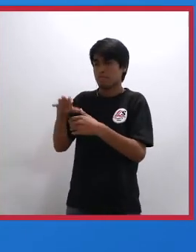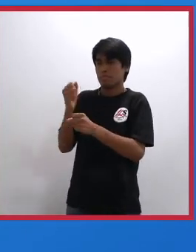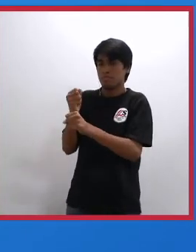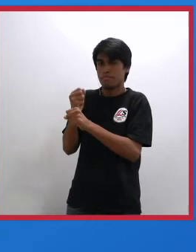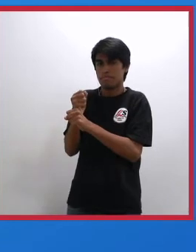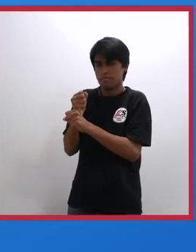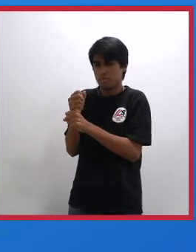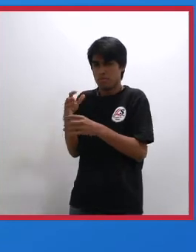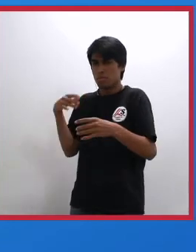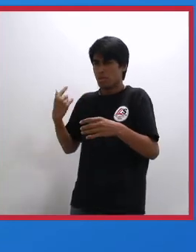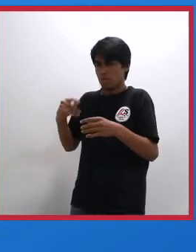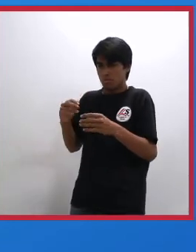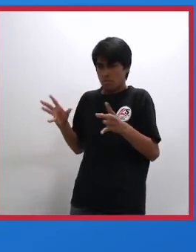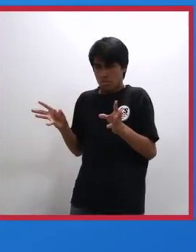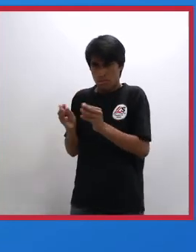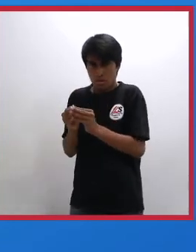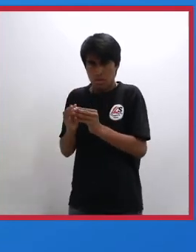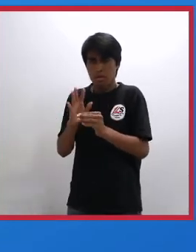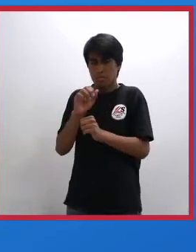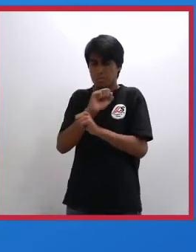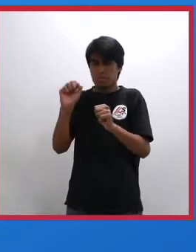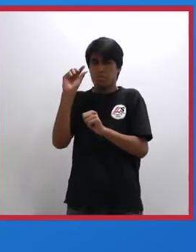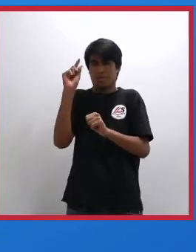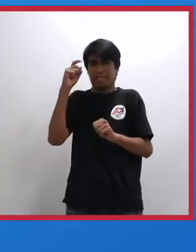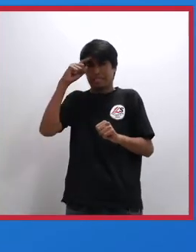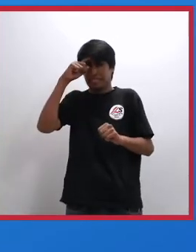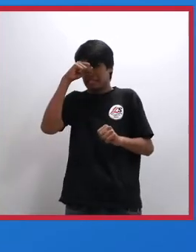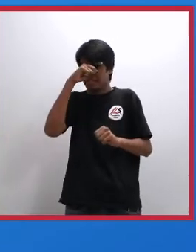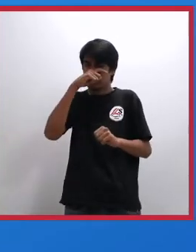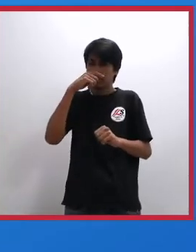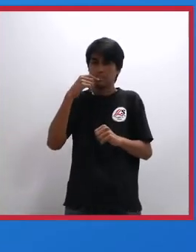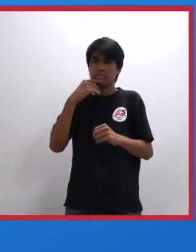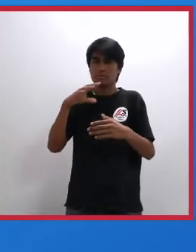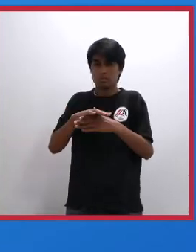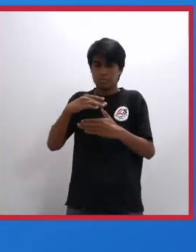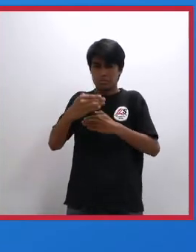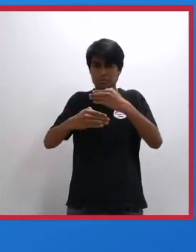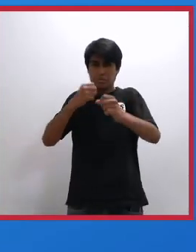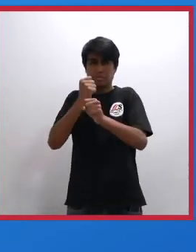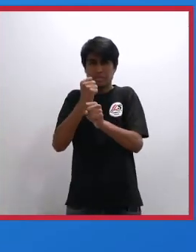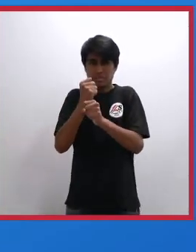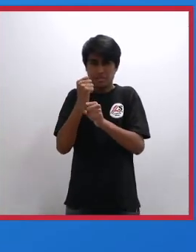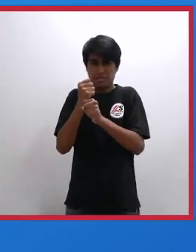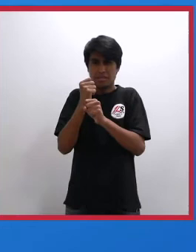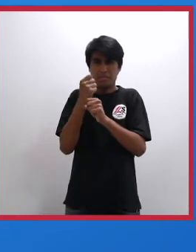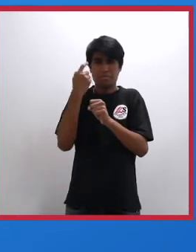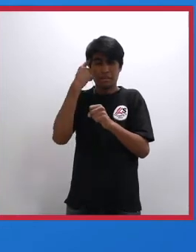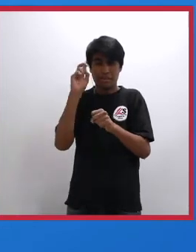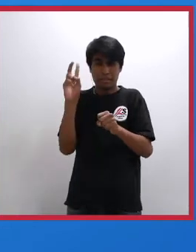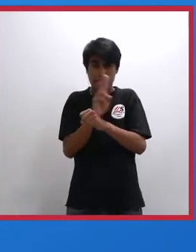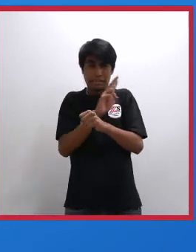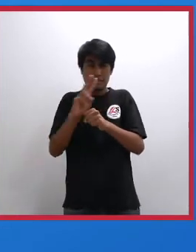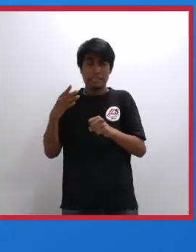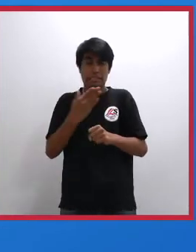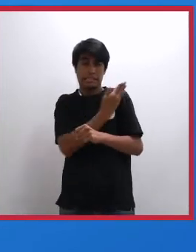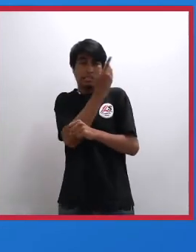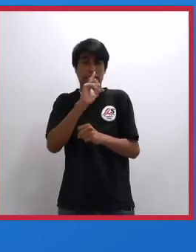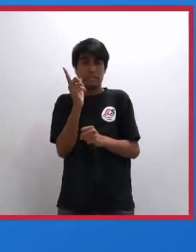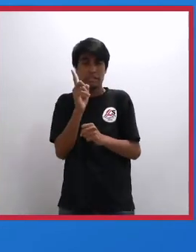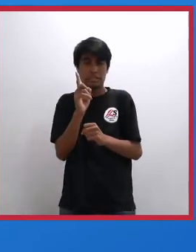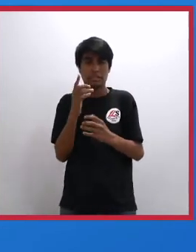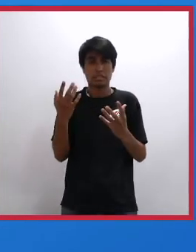sentido, puede ser un poco difícil escalonar los trabajos como para prevenir posibles